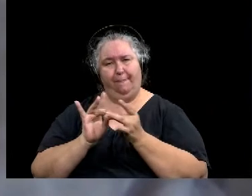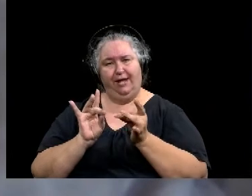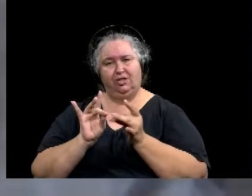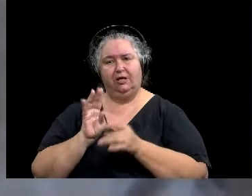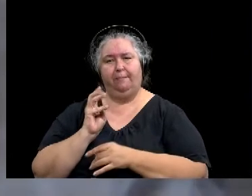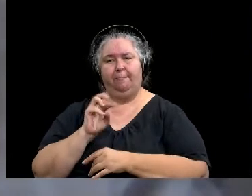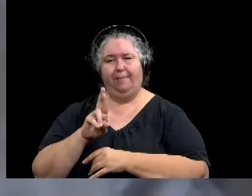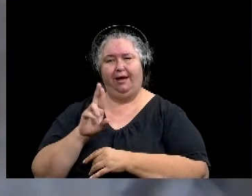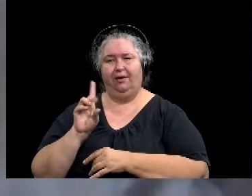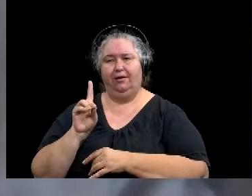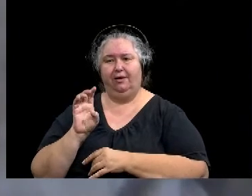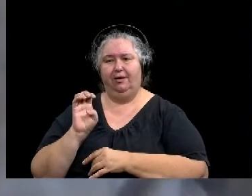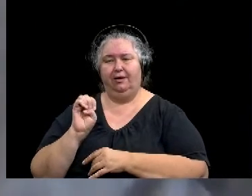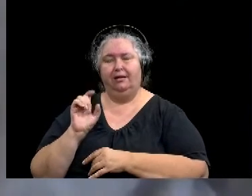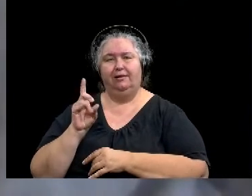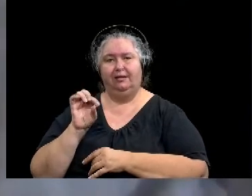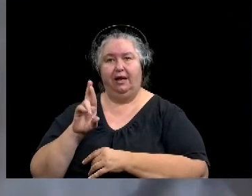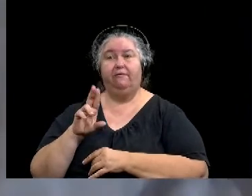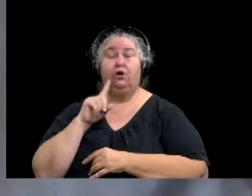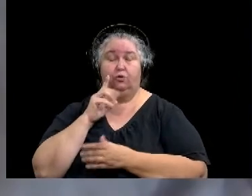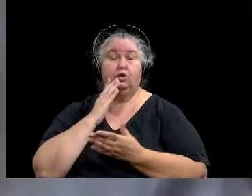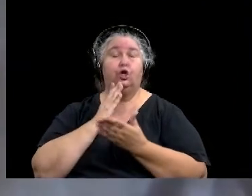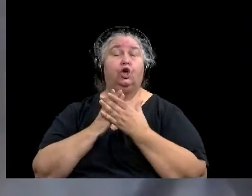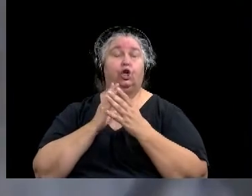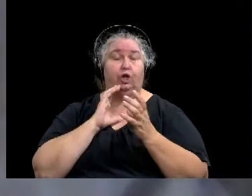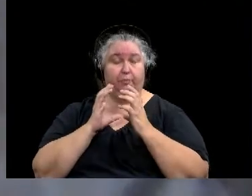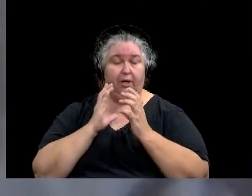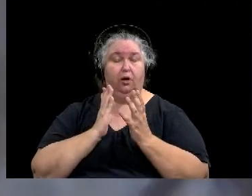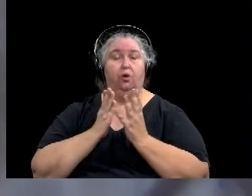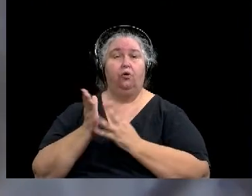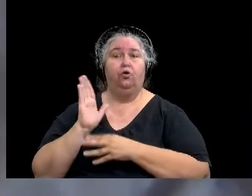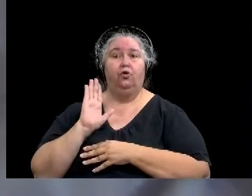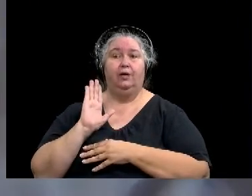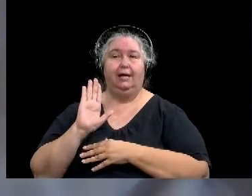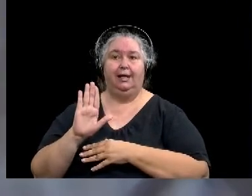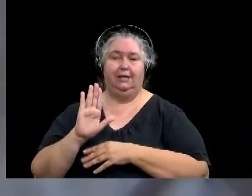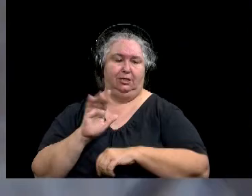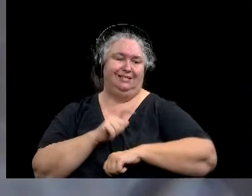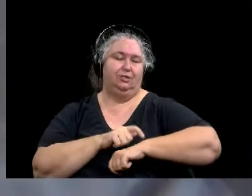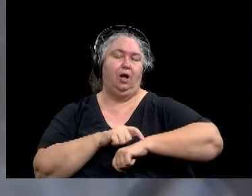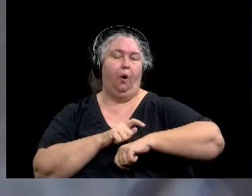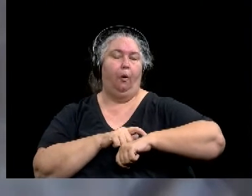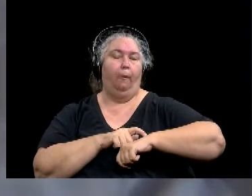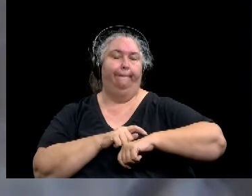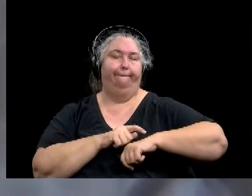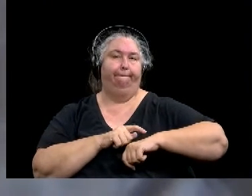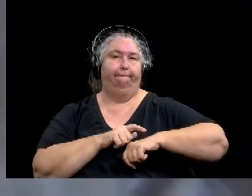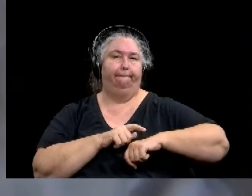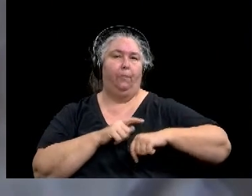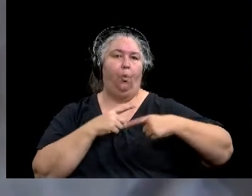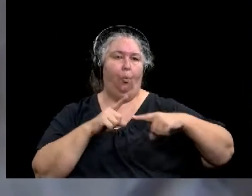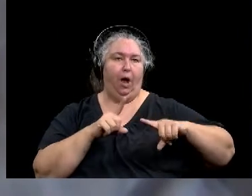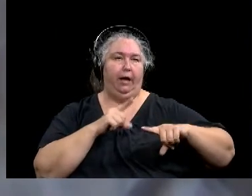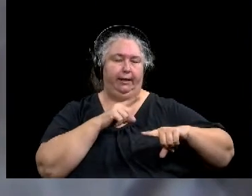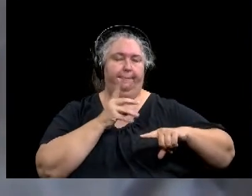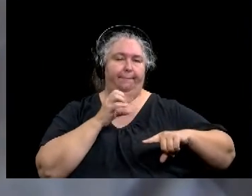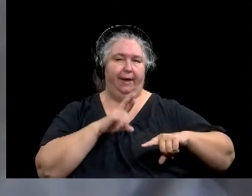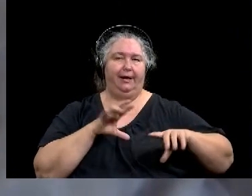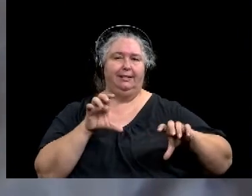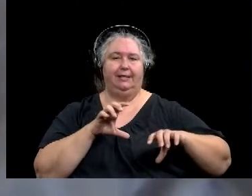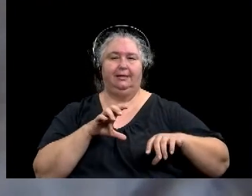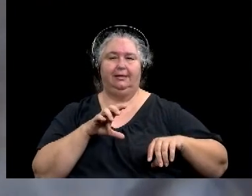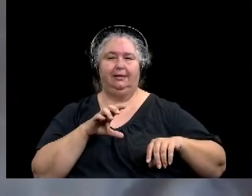mencionaron al alcalde tibor y él fue una persona que dio